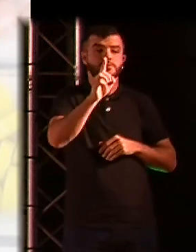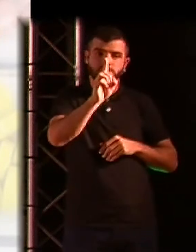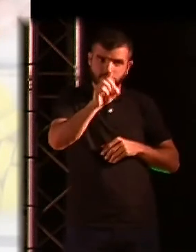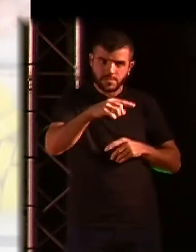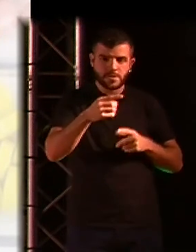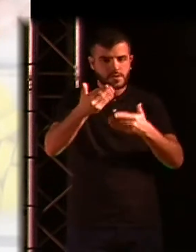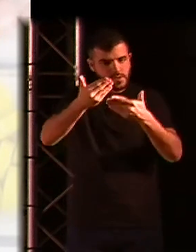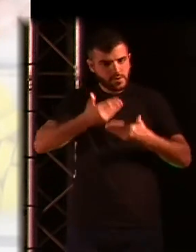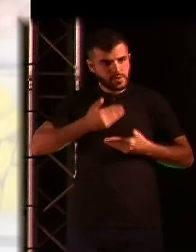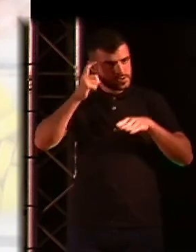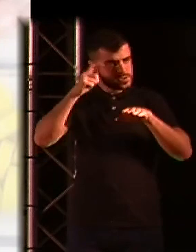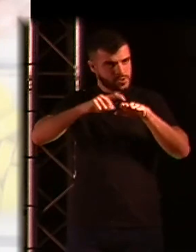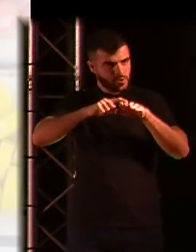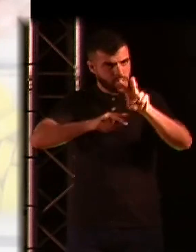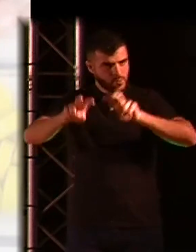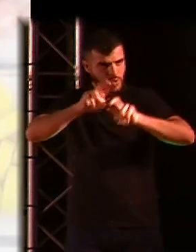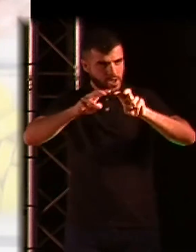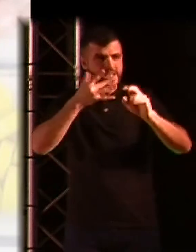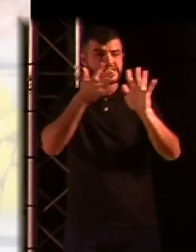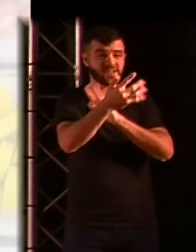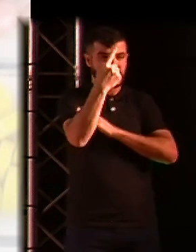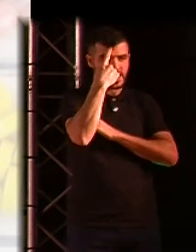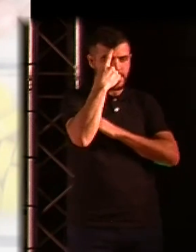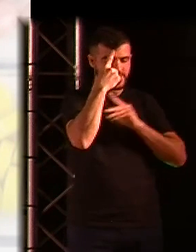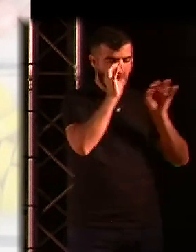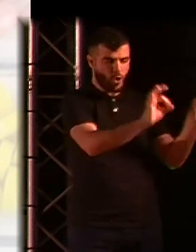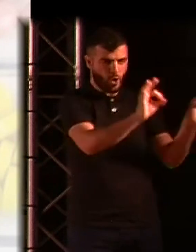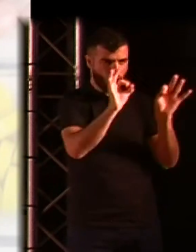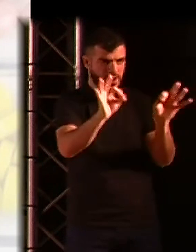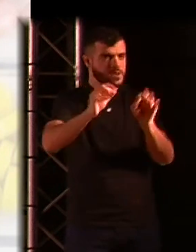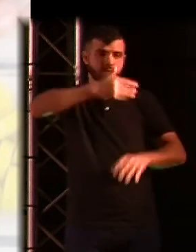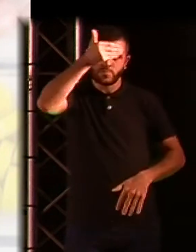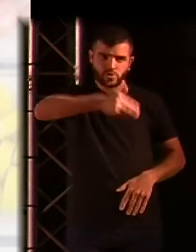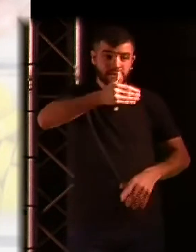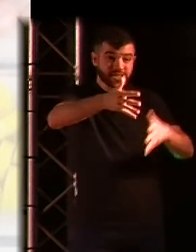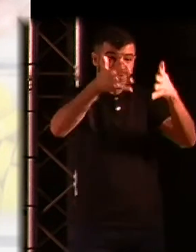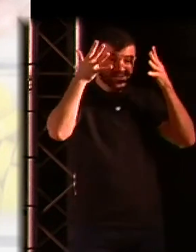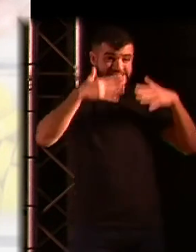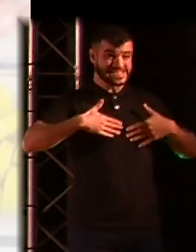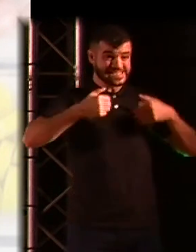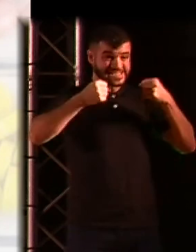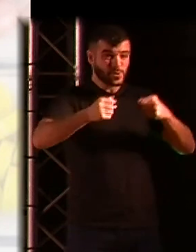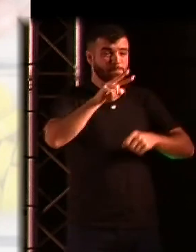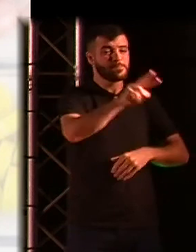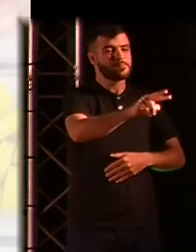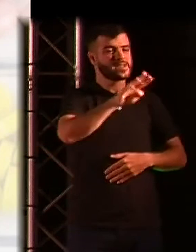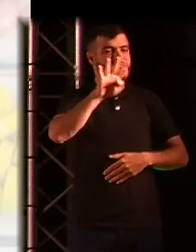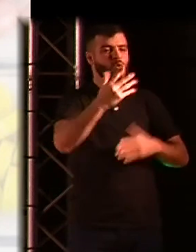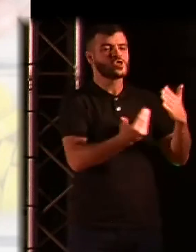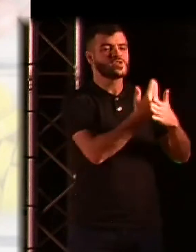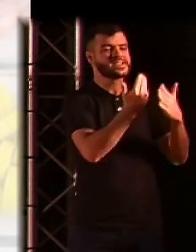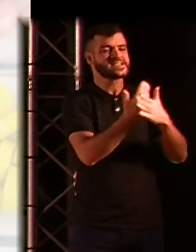psicológica. Ordenar la cabecita es muy importante. La Consejería de Salud ha elaborado 24